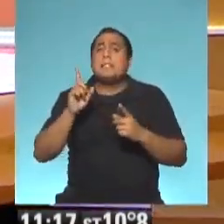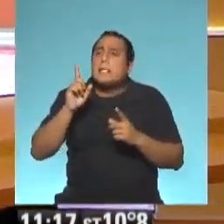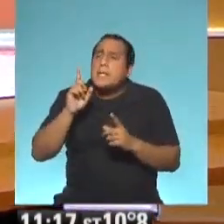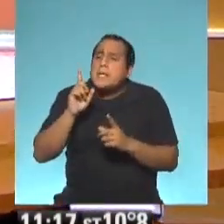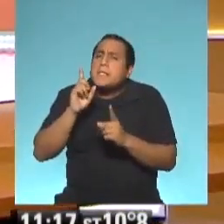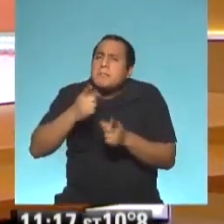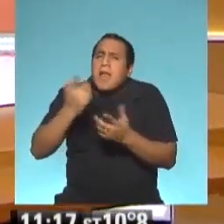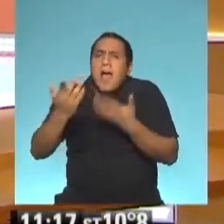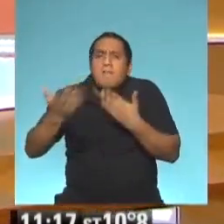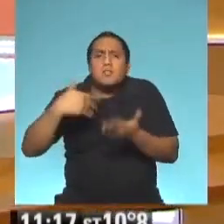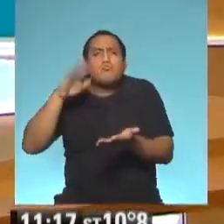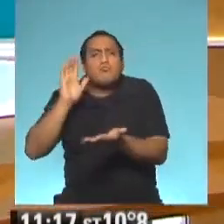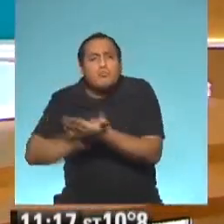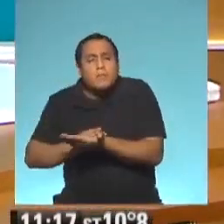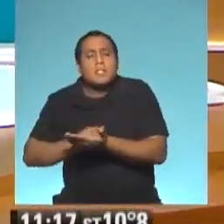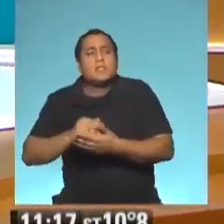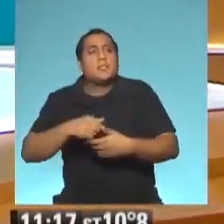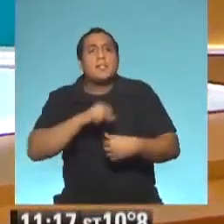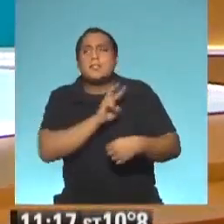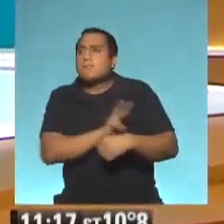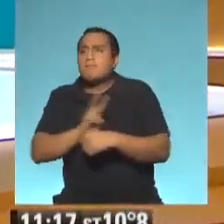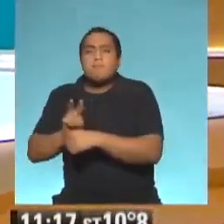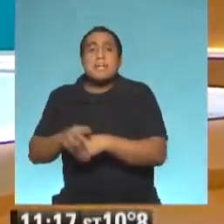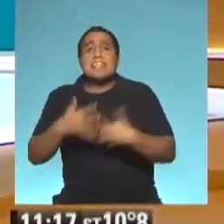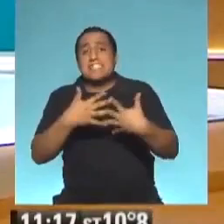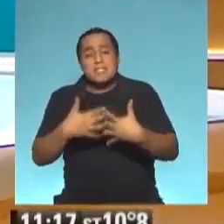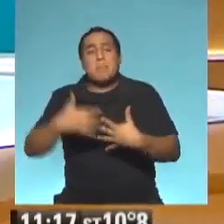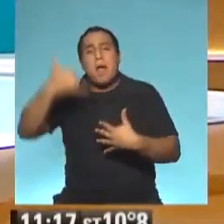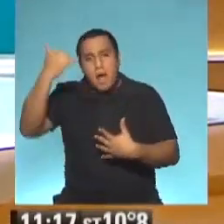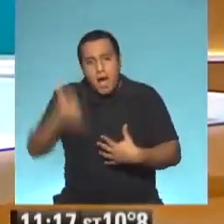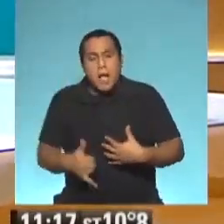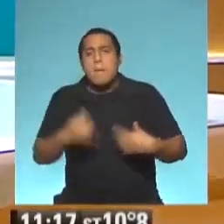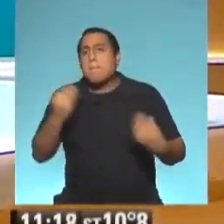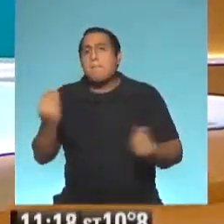hablando de esta seguridad que tiene el sistema hoy en nuestro país para que todo eso suceda de la mejor manera.